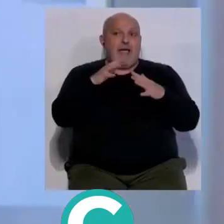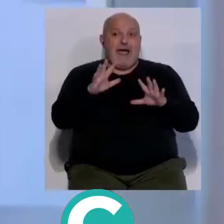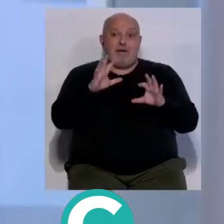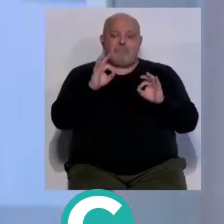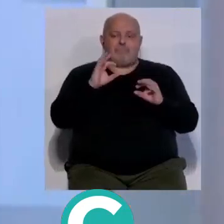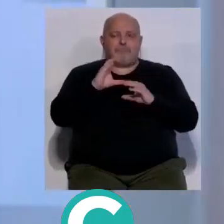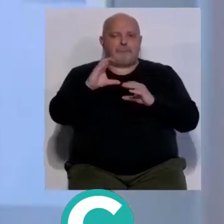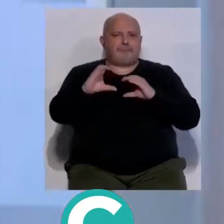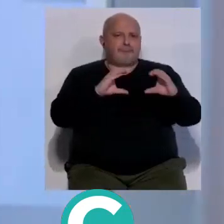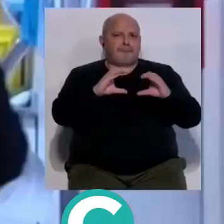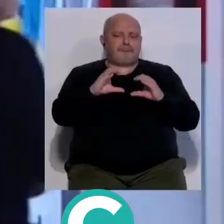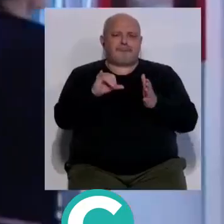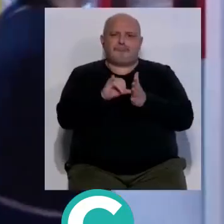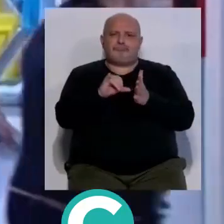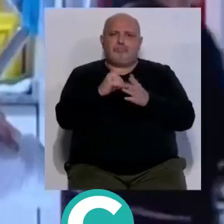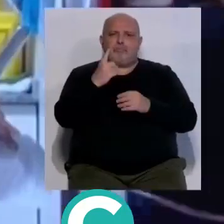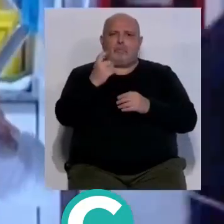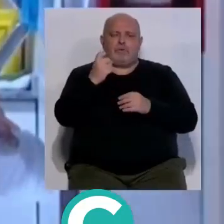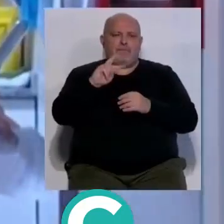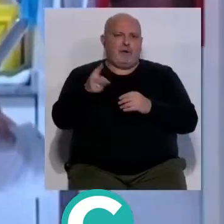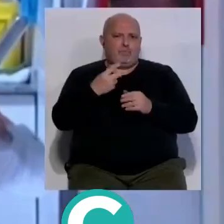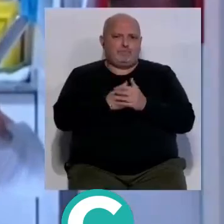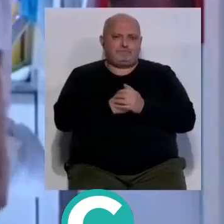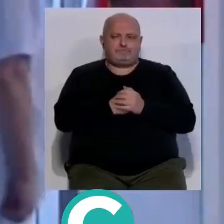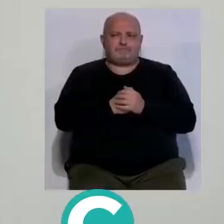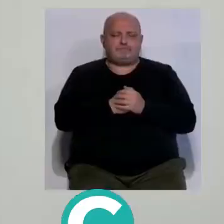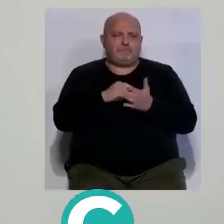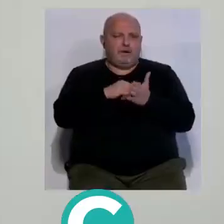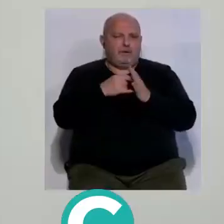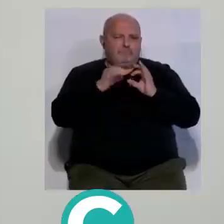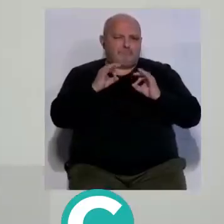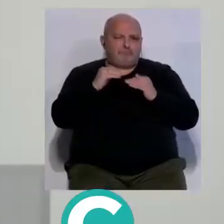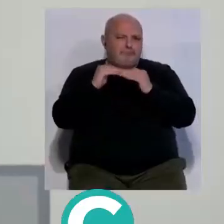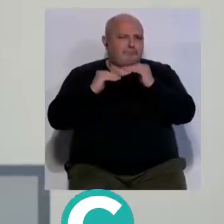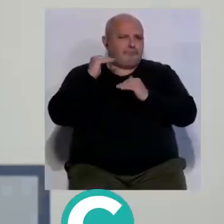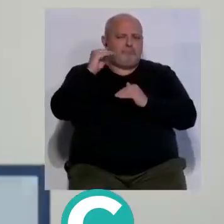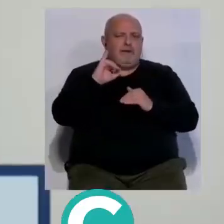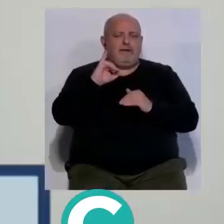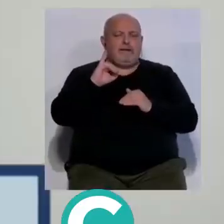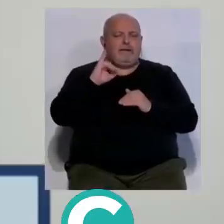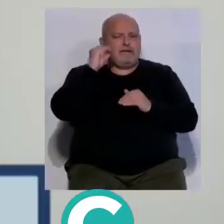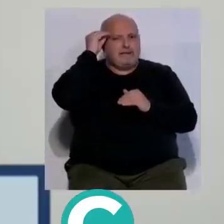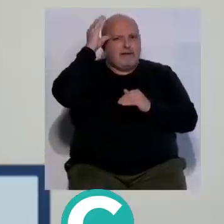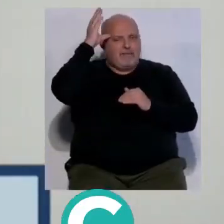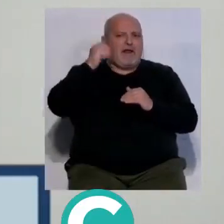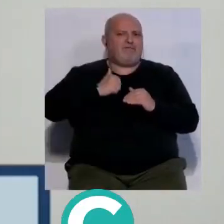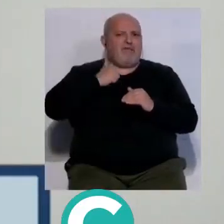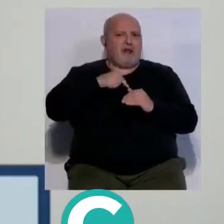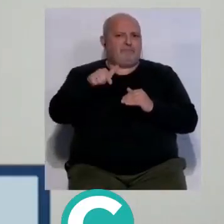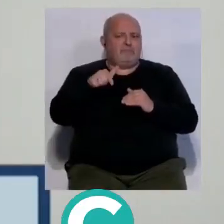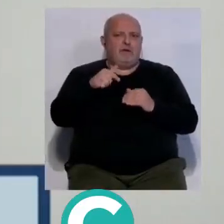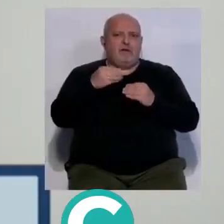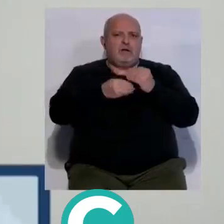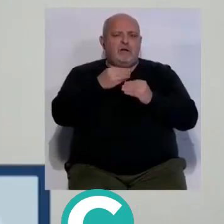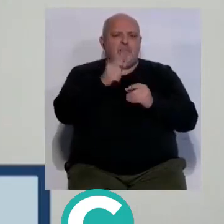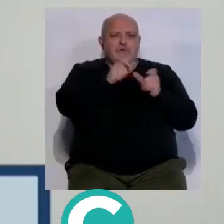momento inversiones de en torno a 1 millón de euros. Con técnicas de inteligencia artificial, saber qué hay que